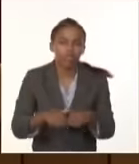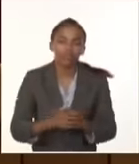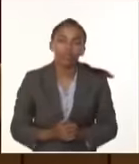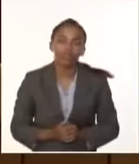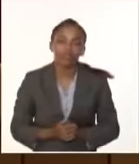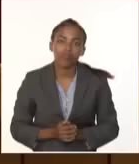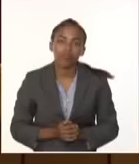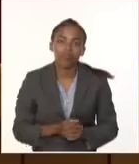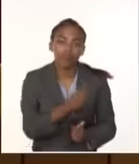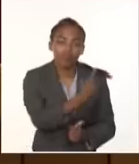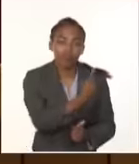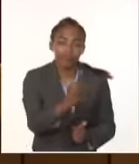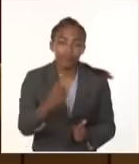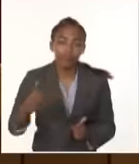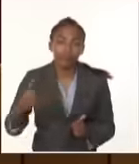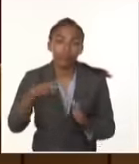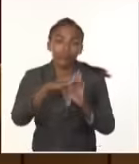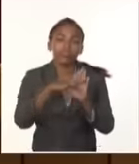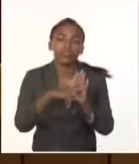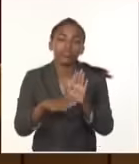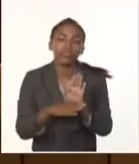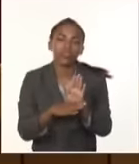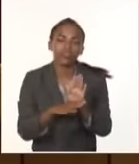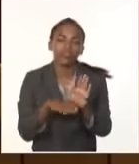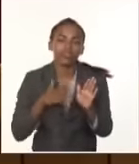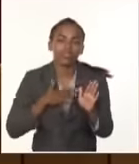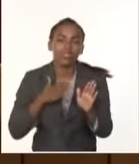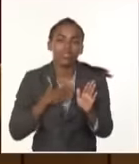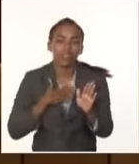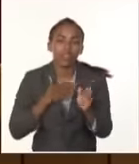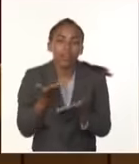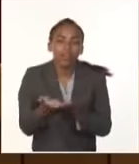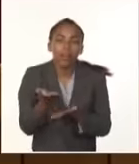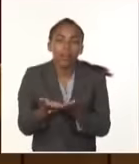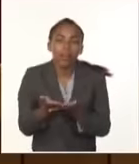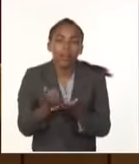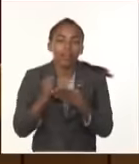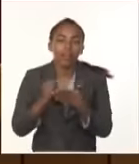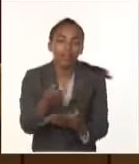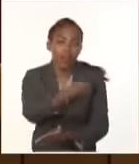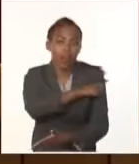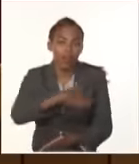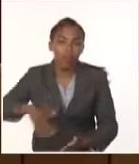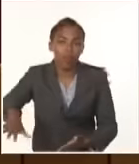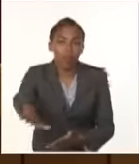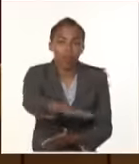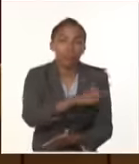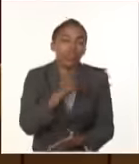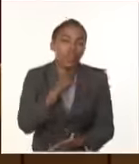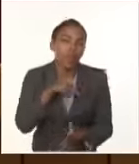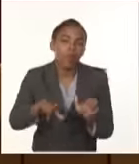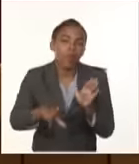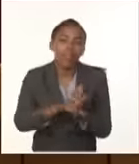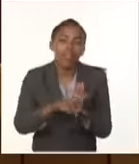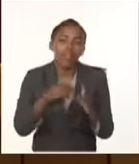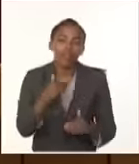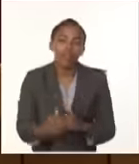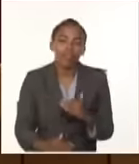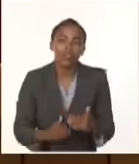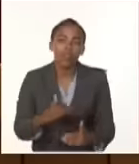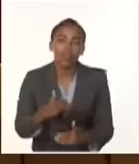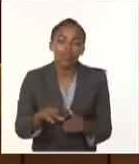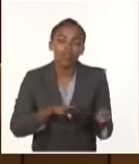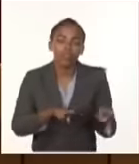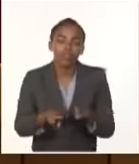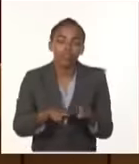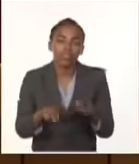esas normas responde a una demanda o un interés de bien público, como la ley de procedimiento administrativo, cambio trascendental